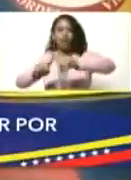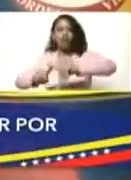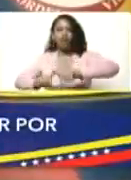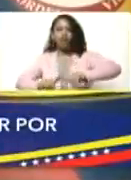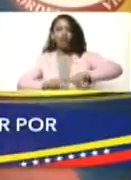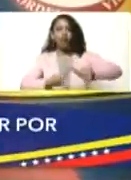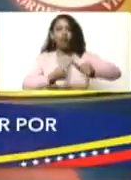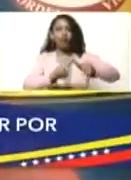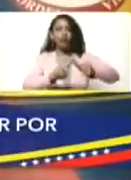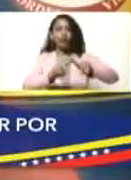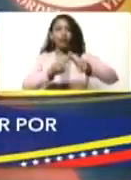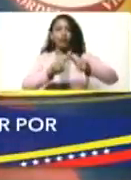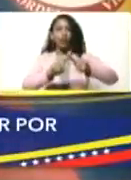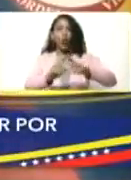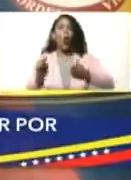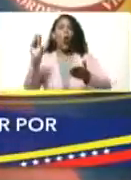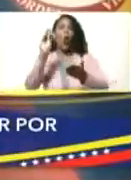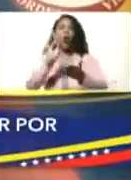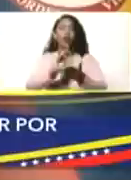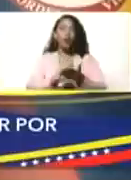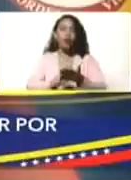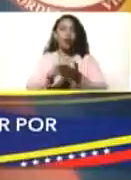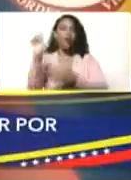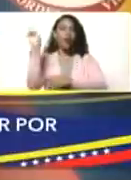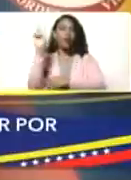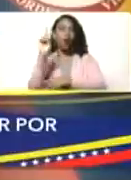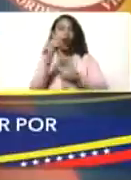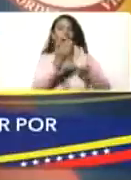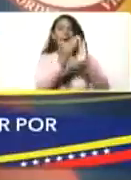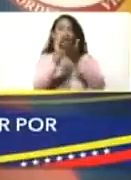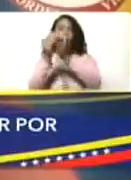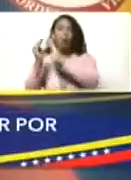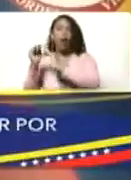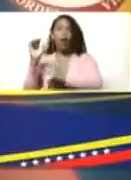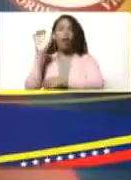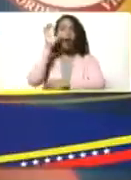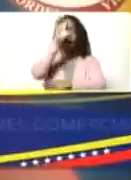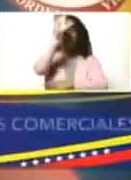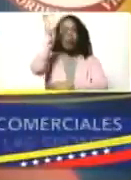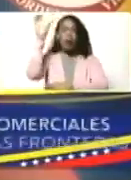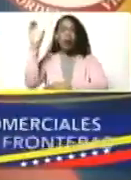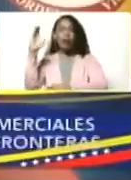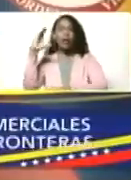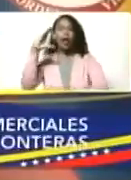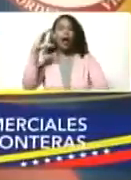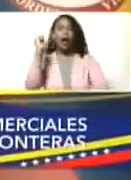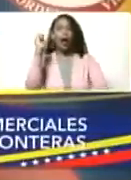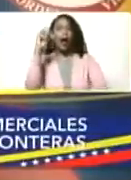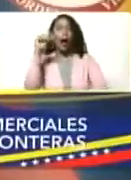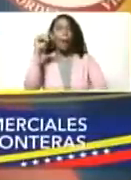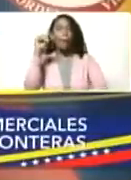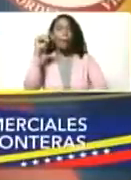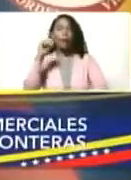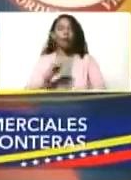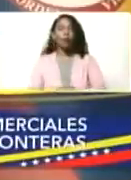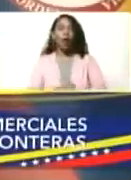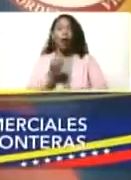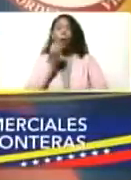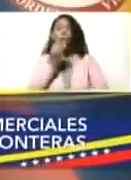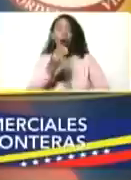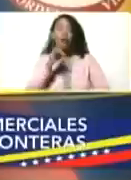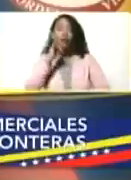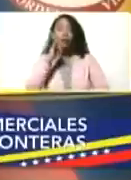el reingreso de Venezuela a la Comunidad Andina de Naciones, la CAM, buena noticia